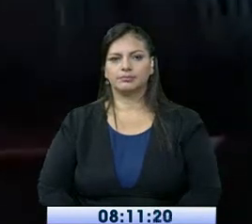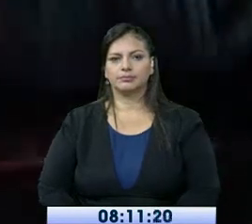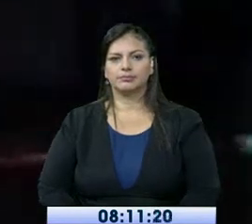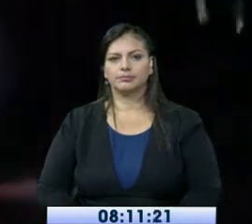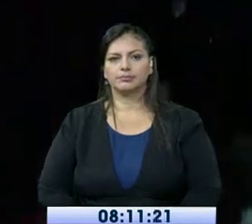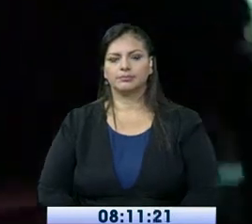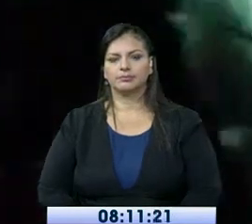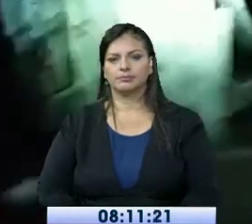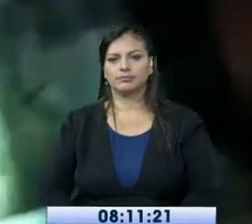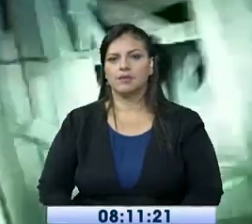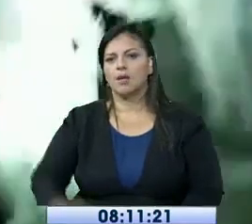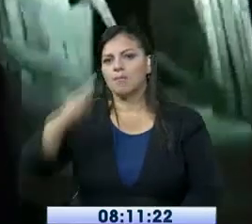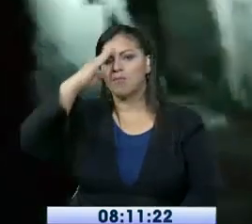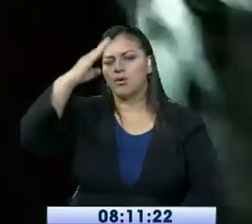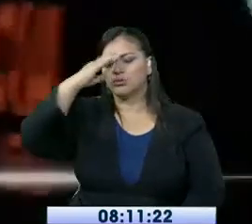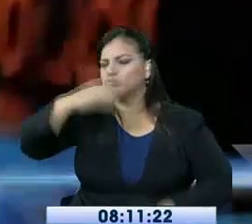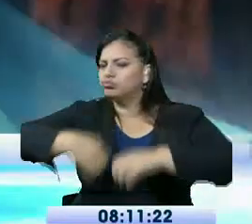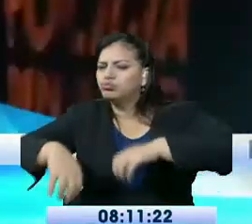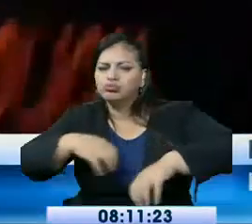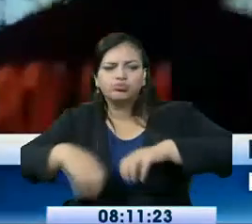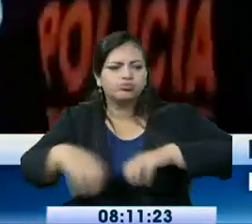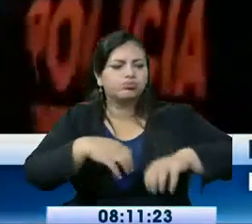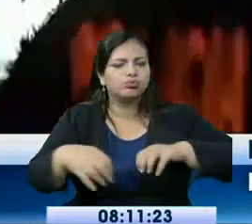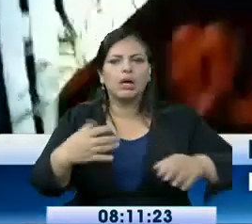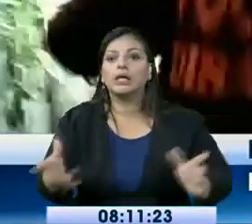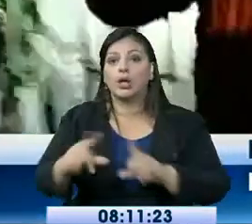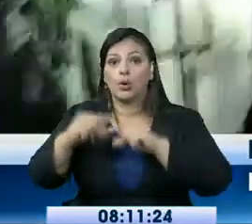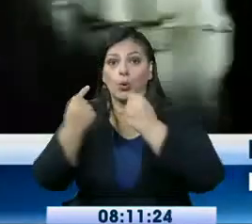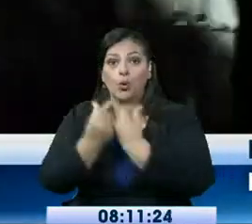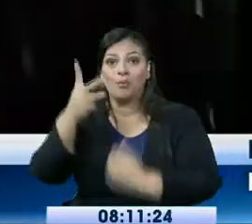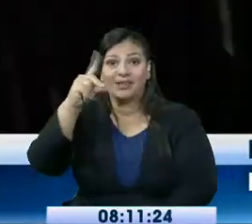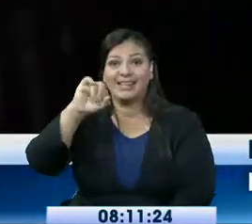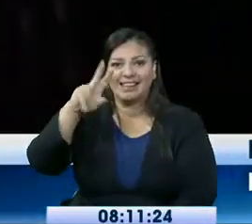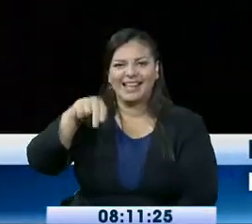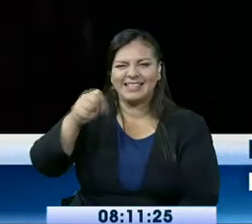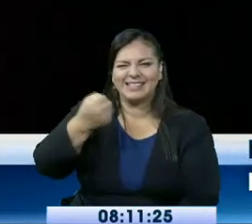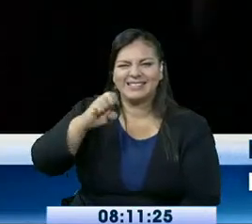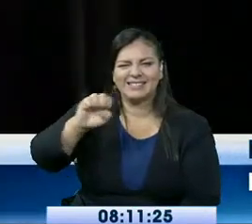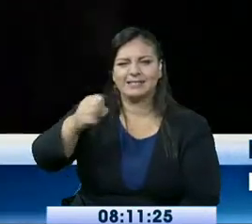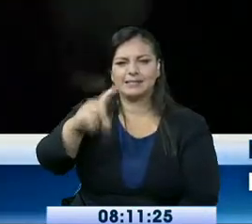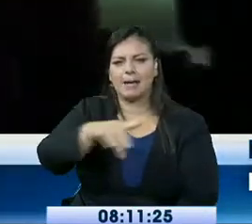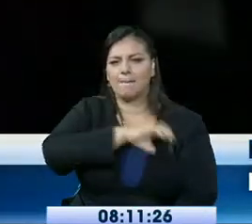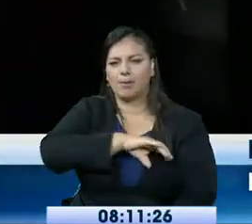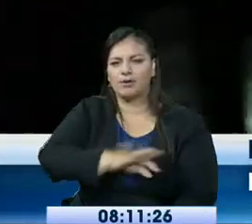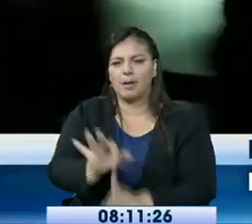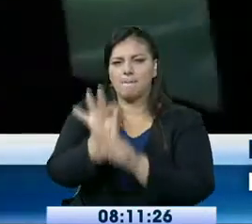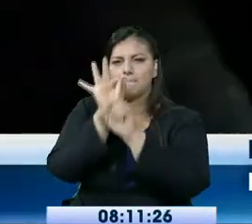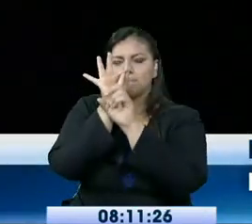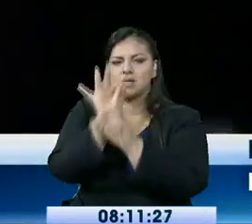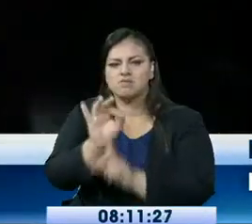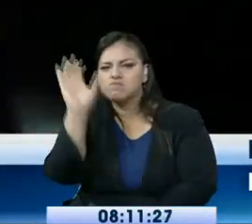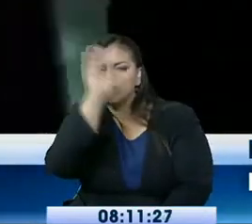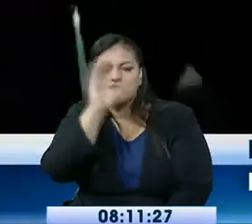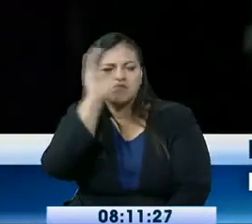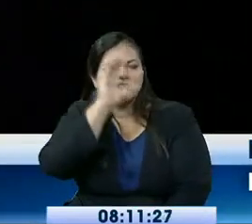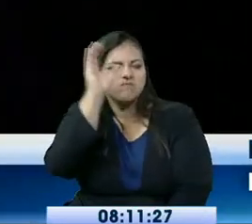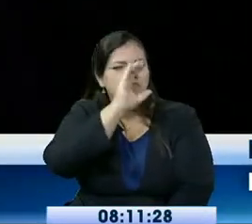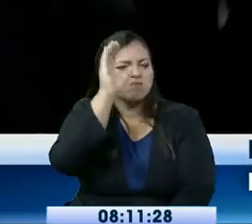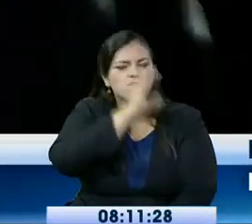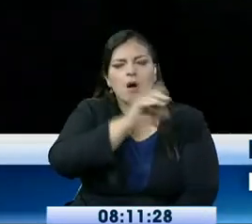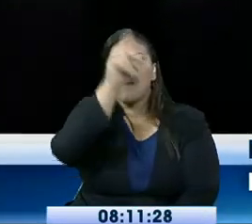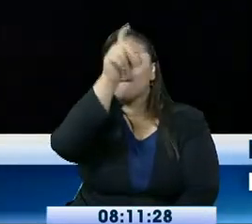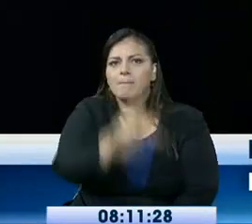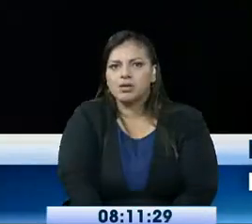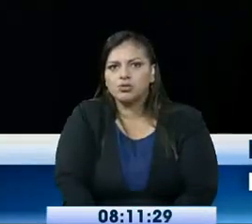Con este operativo realizado por la DINASET y otros grupos policiales, se detuvo el tercer sospechoso de un asesinato tipo sicariato ocurrido